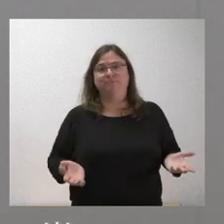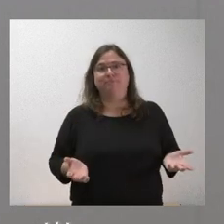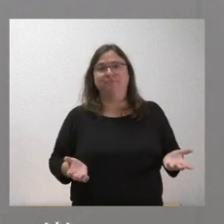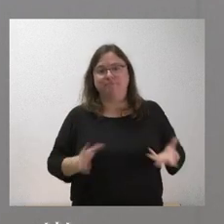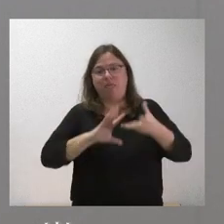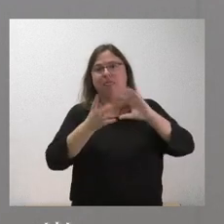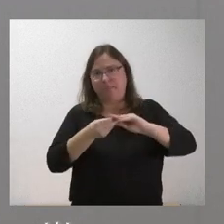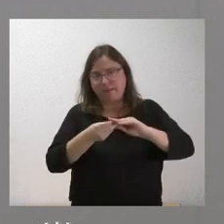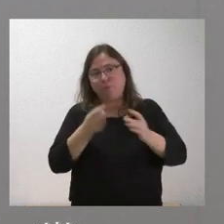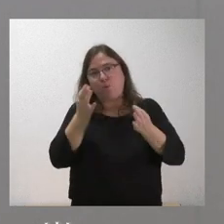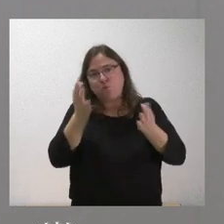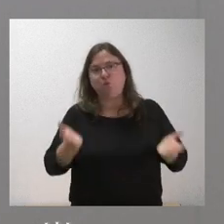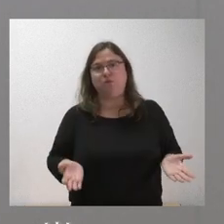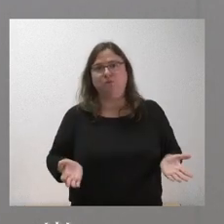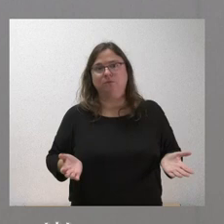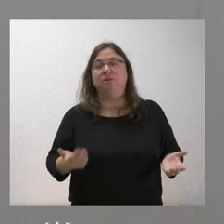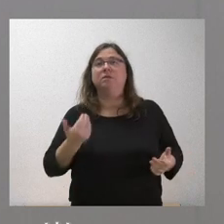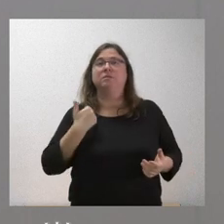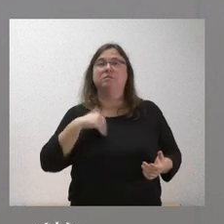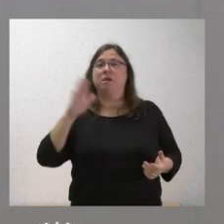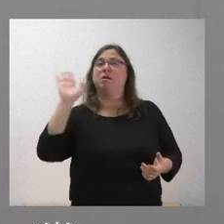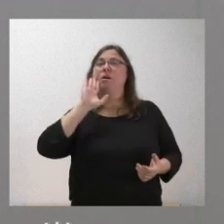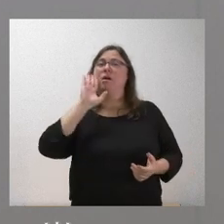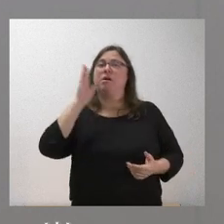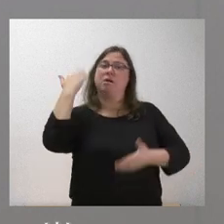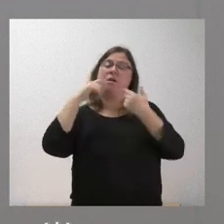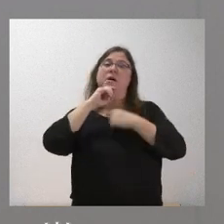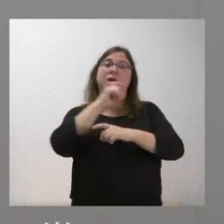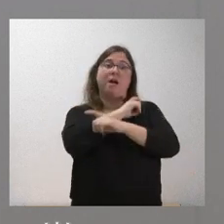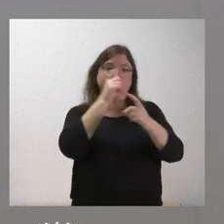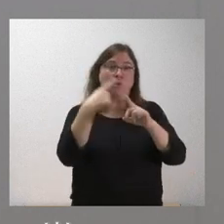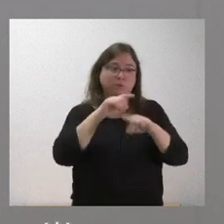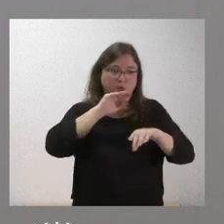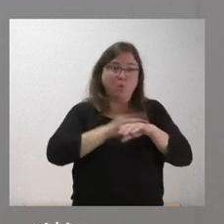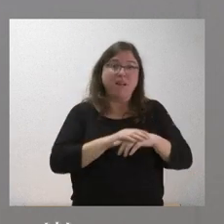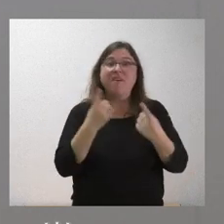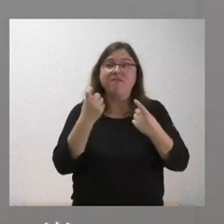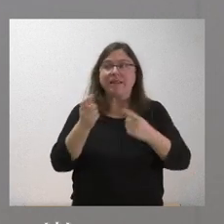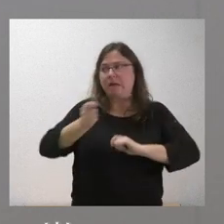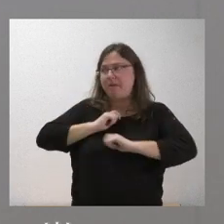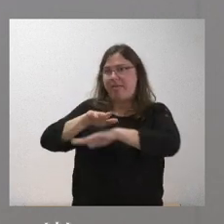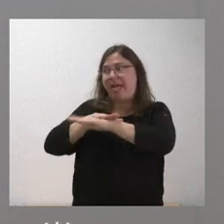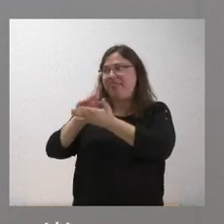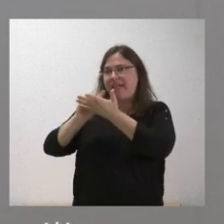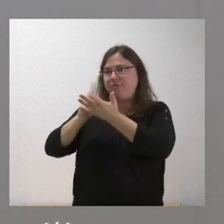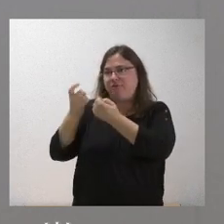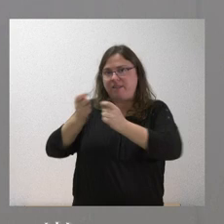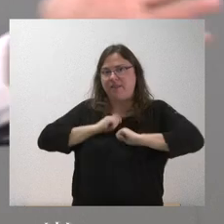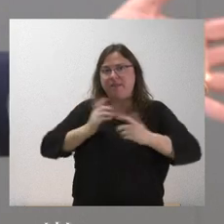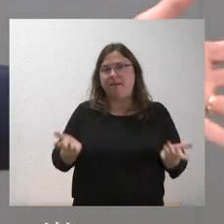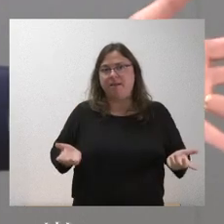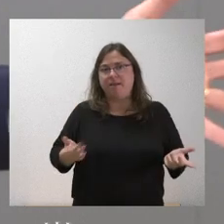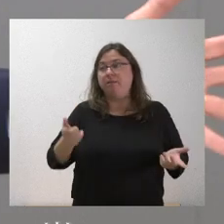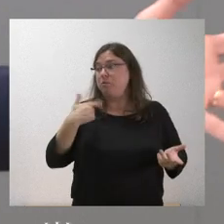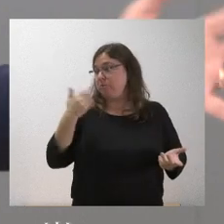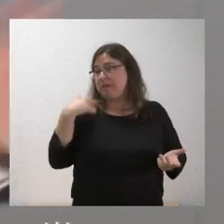nos estamos Ajustando yo les dije en su momento una cosa y es la que estamos cumpliendo que es que nos faltaban unas informaciones ustedes las han